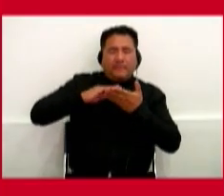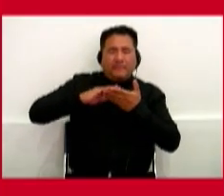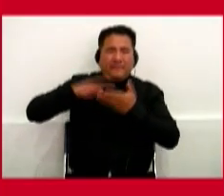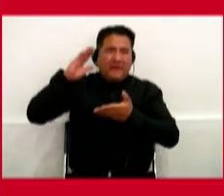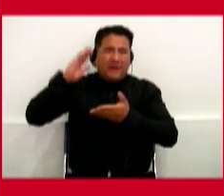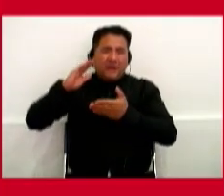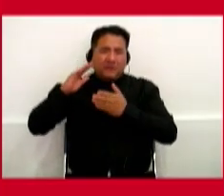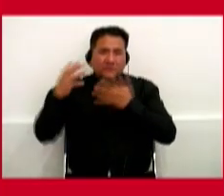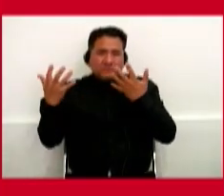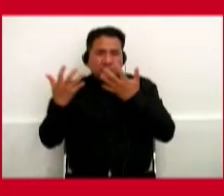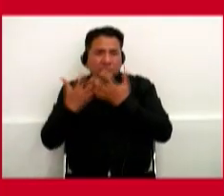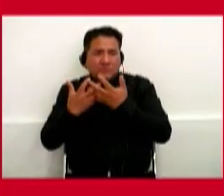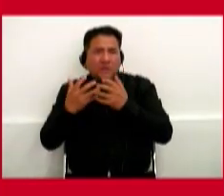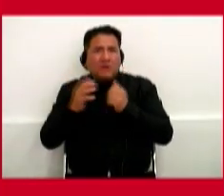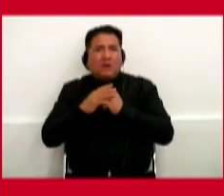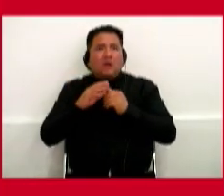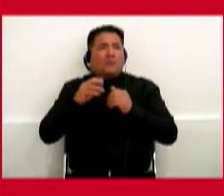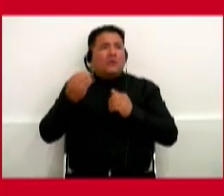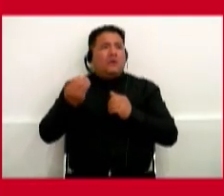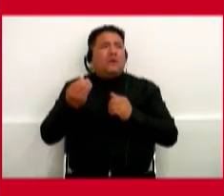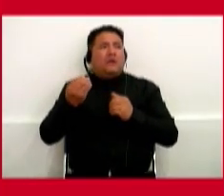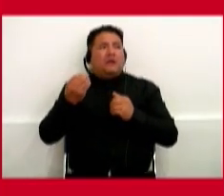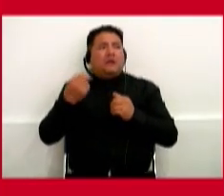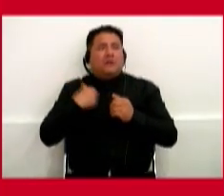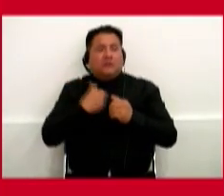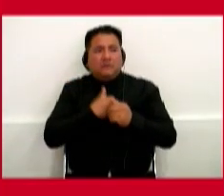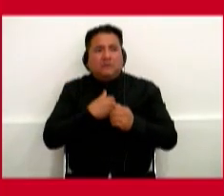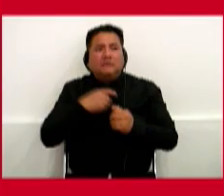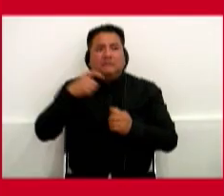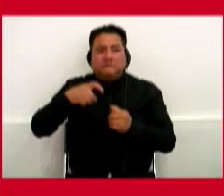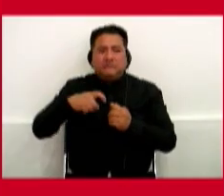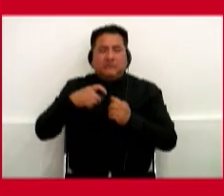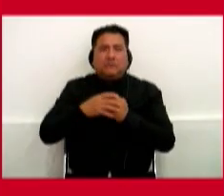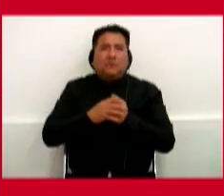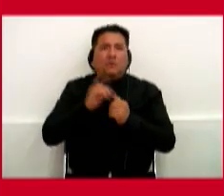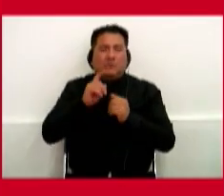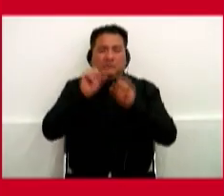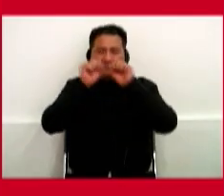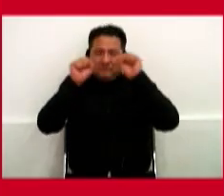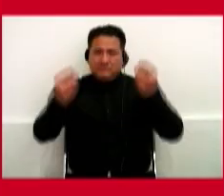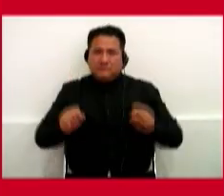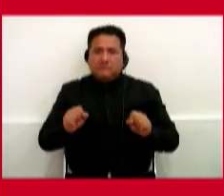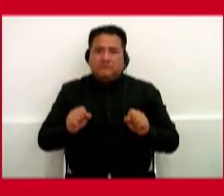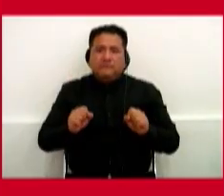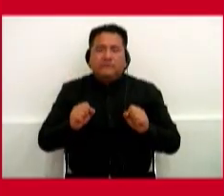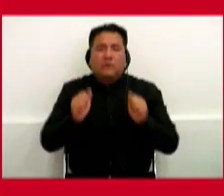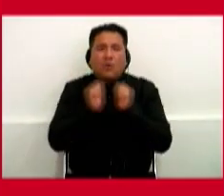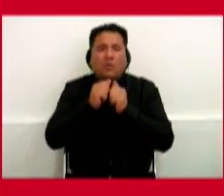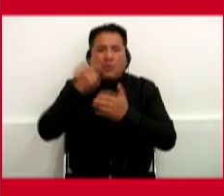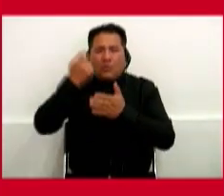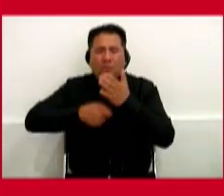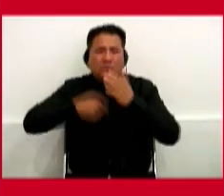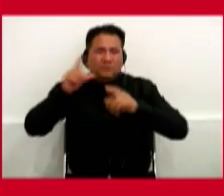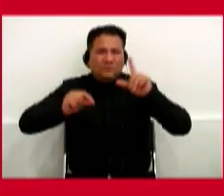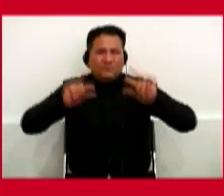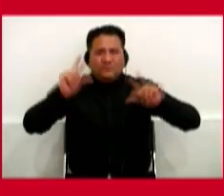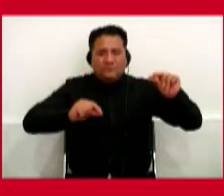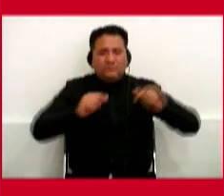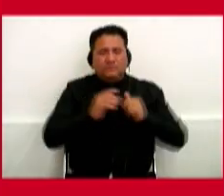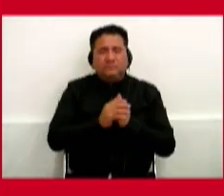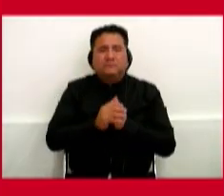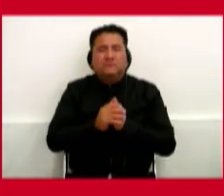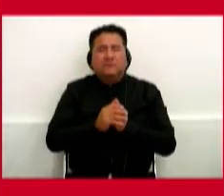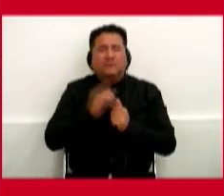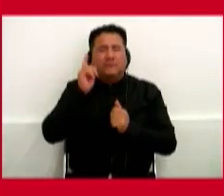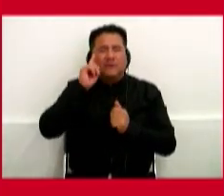operativa. ¿Por qué? Porque necesitamos un sistema de iniciación electrónico con bajos costos para que no afecte al